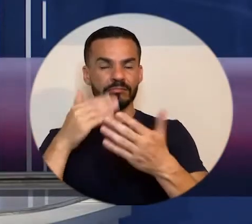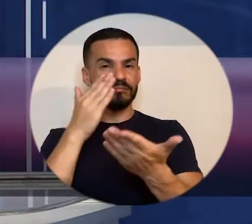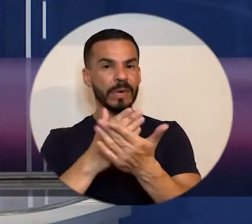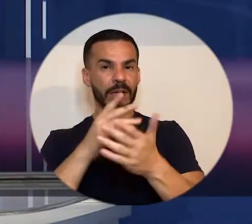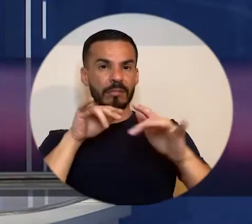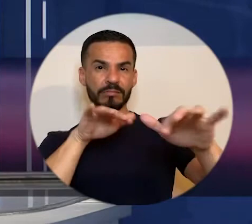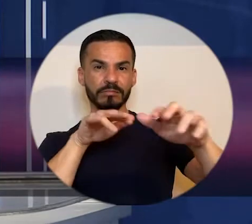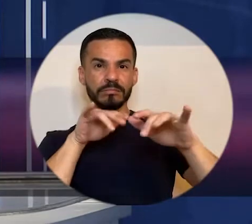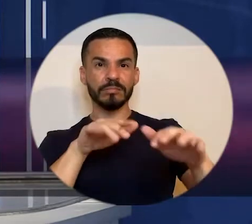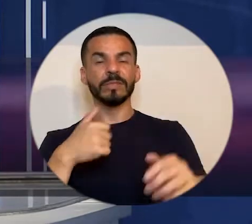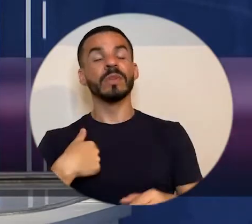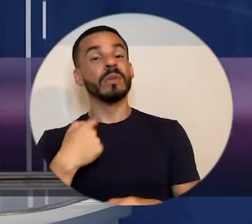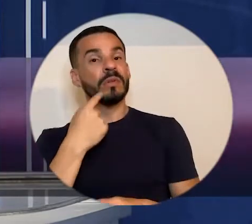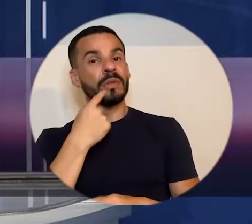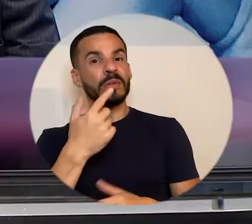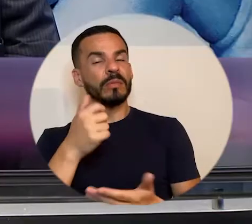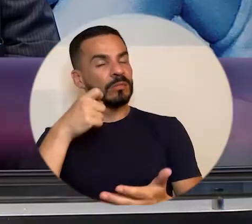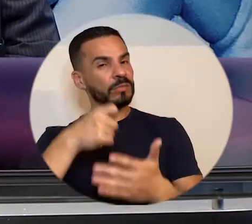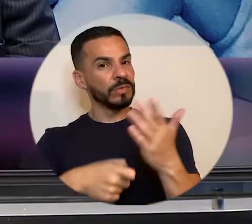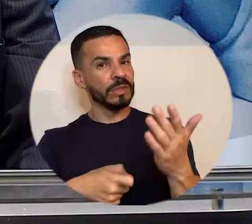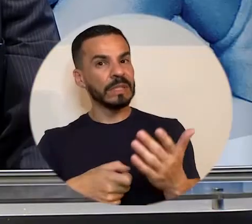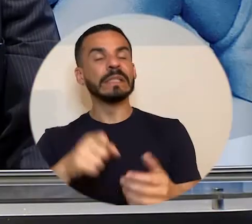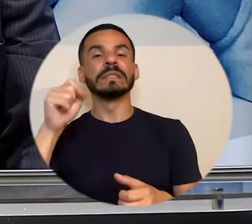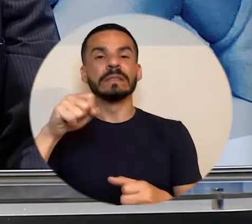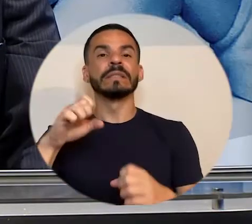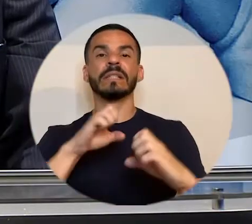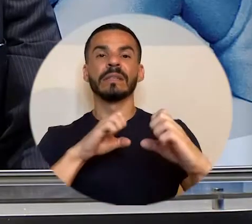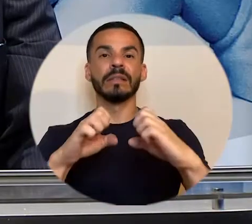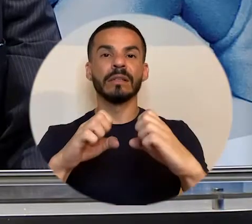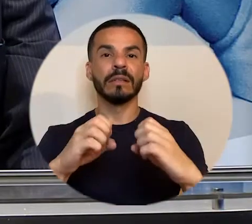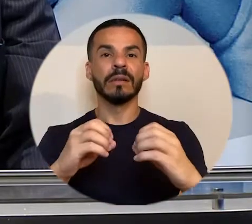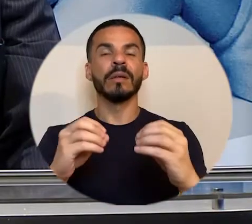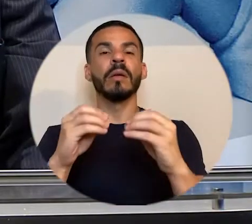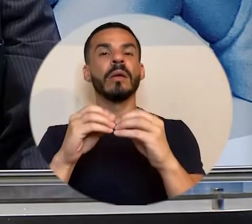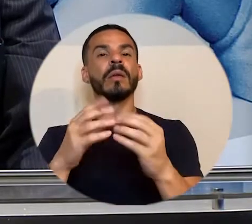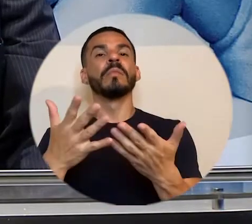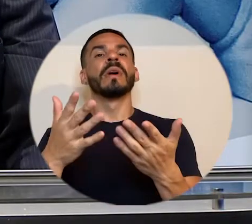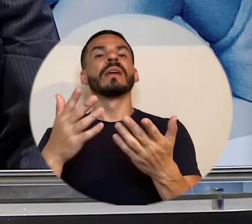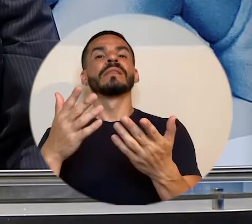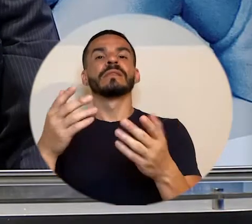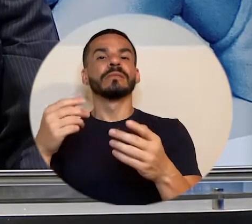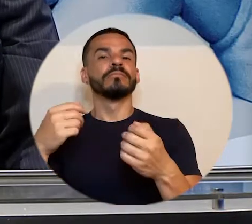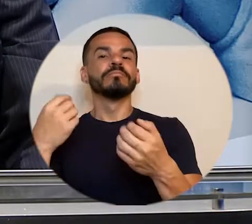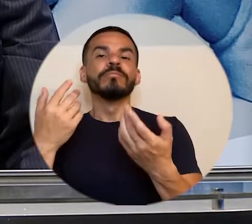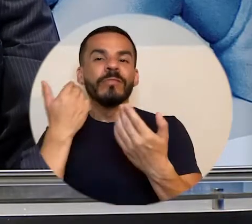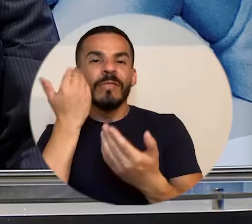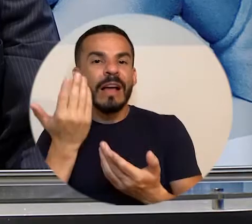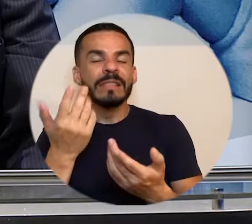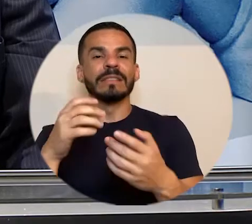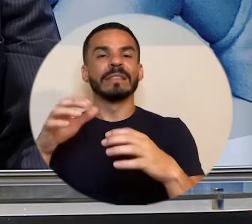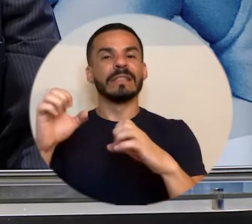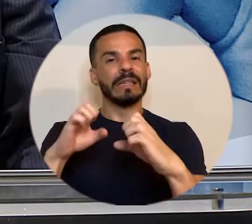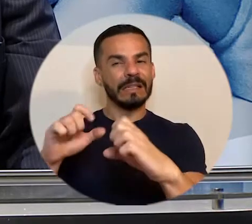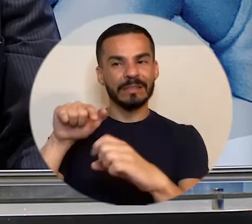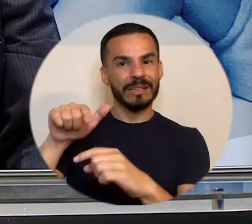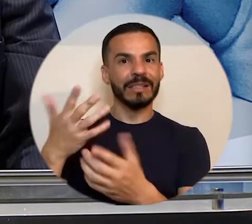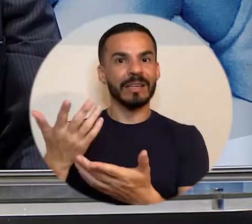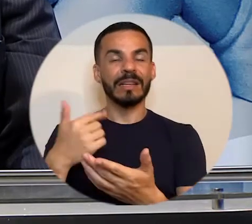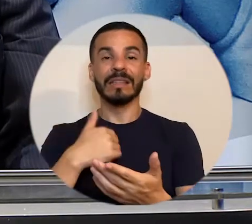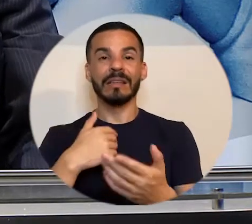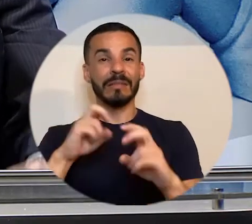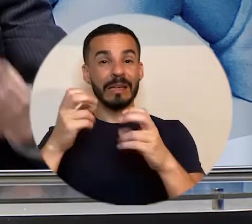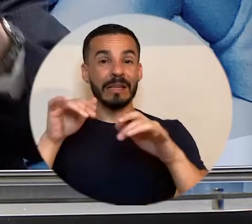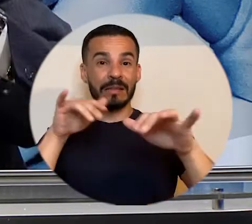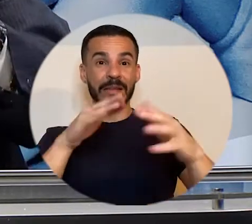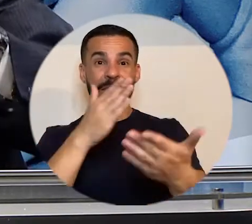aras de detener ese flujo migratorio. Yo voy a decir muy duro, sí es estratégico, pero es más táctico que estratégico. Es decir, ¿por qué?